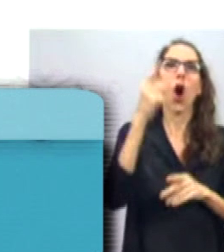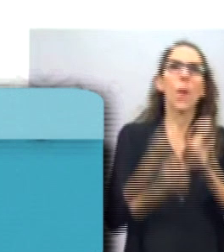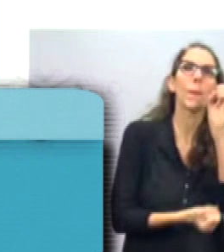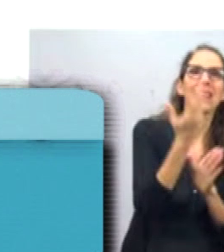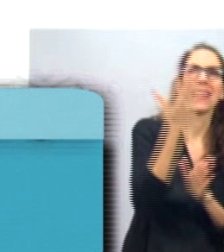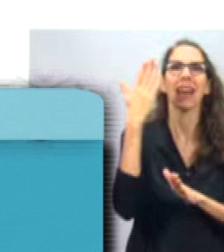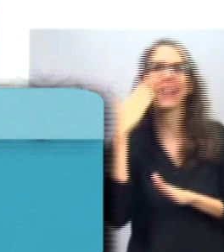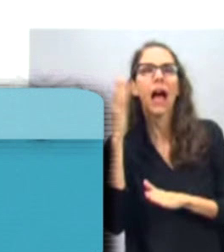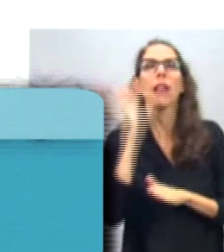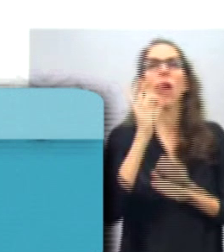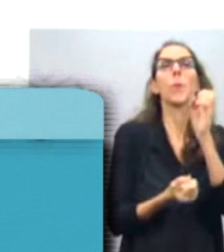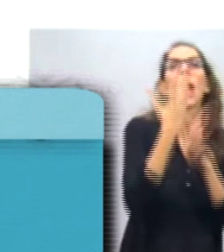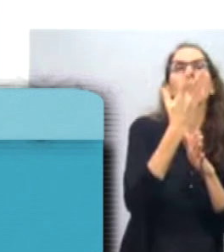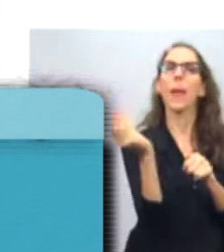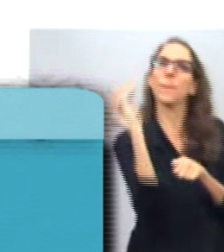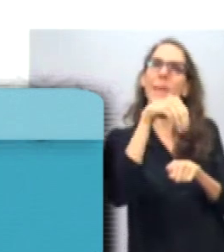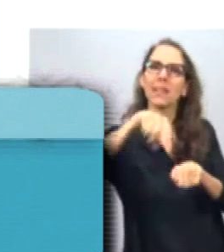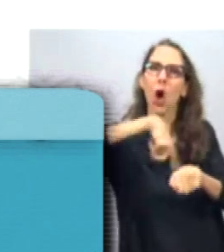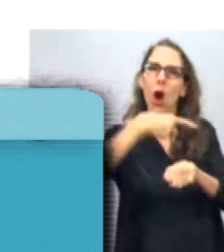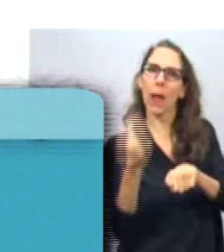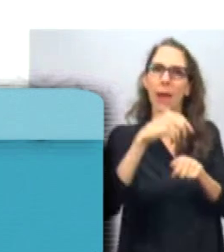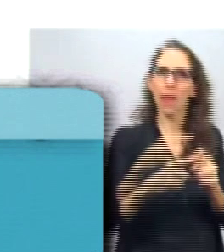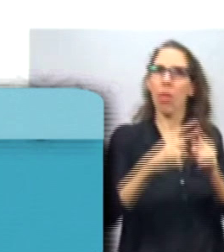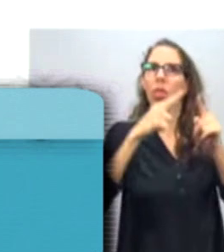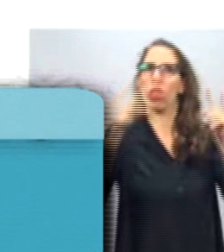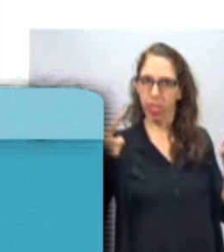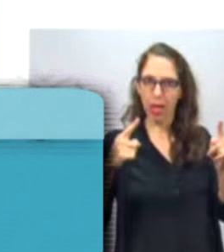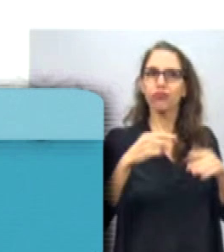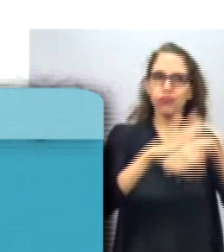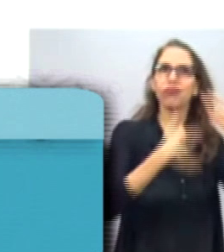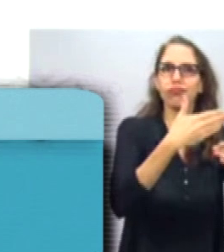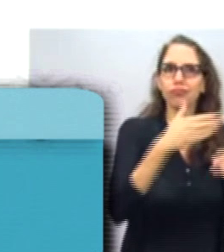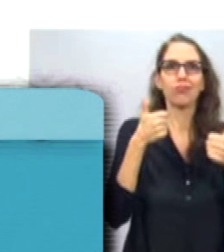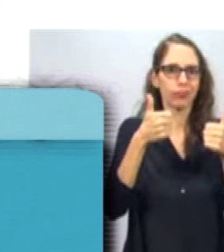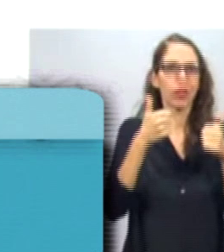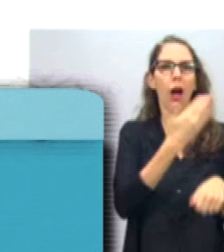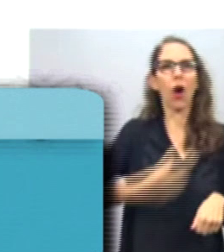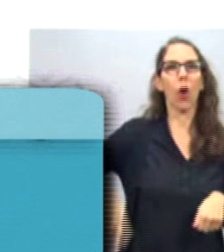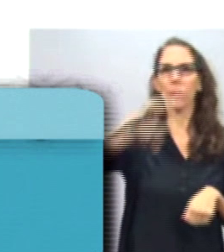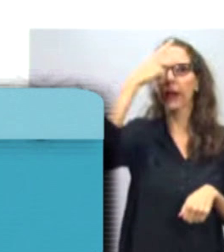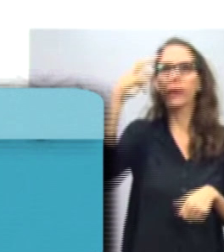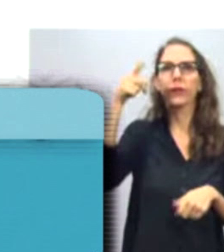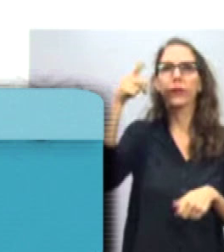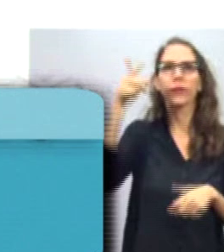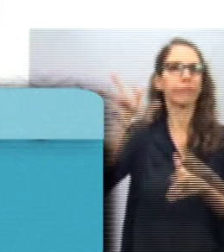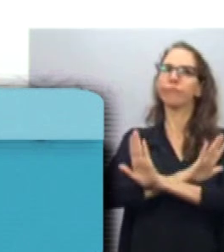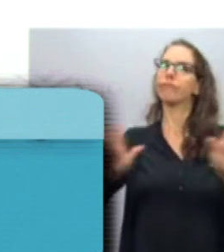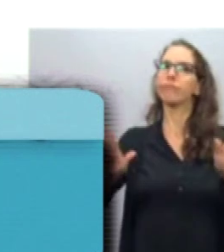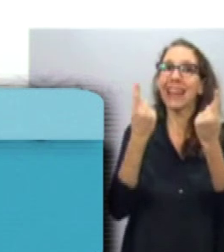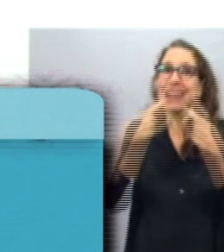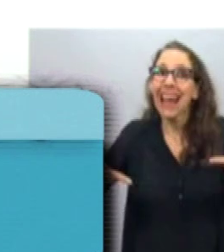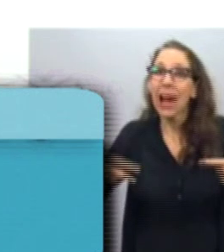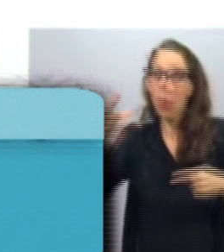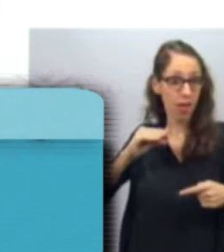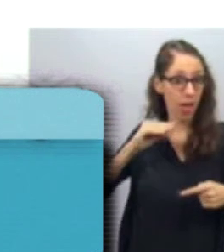o la llamada quinta hora, con la que veníamos avanzando. Bueno, el Gobierno Nacional ha decidido dejar de pasarnos los recursos por